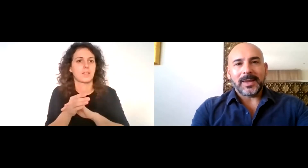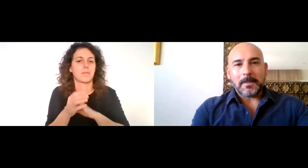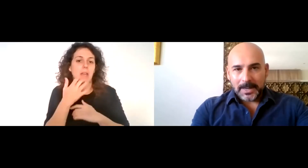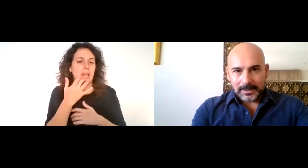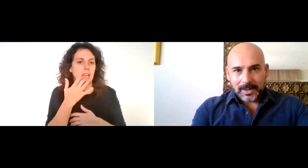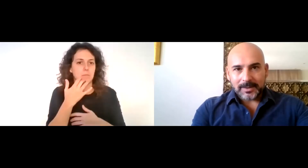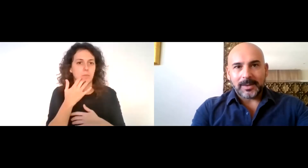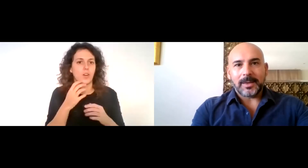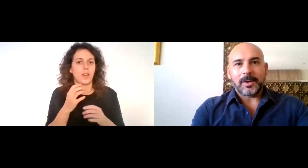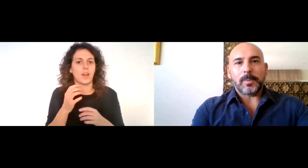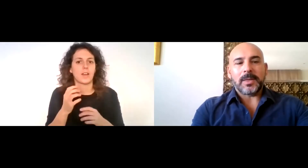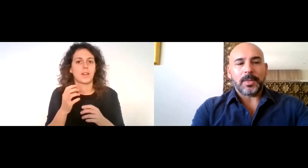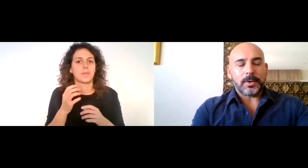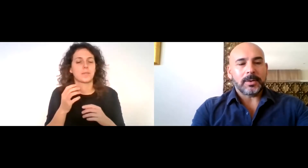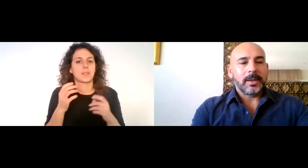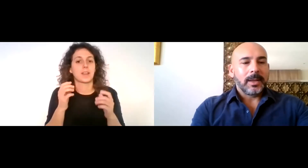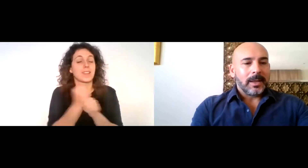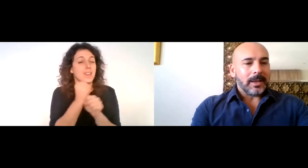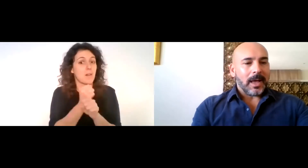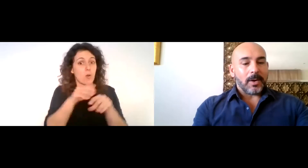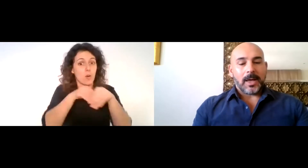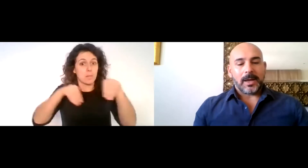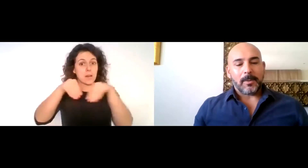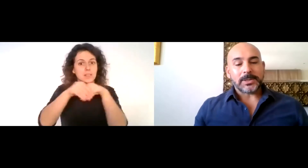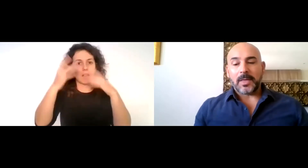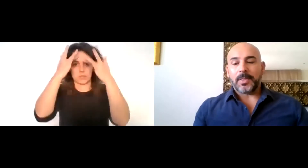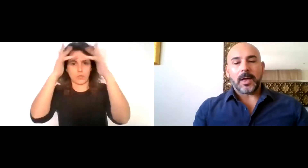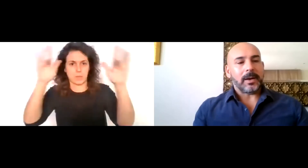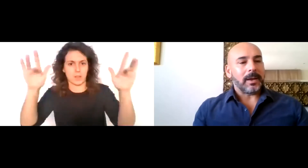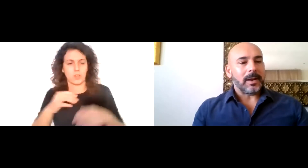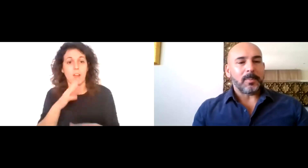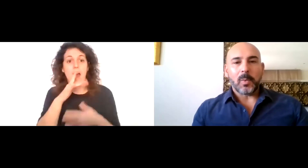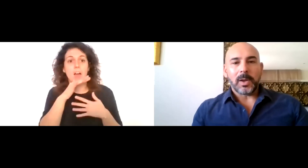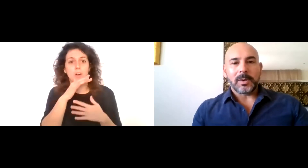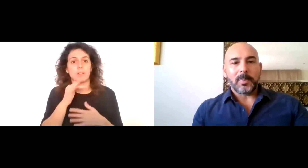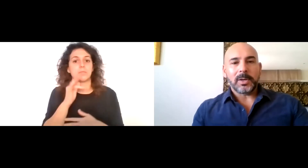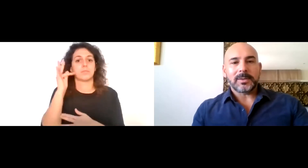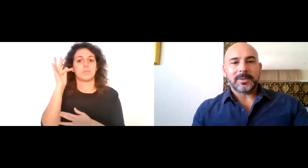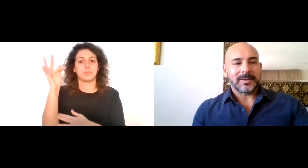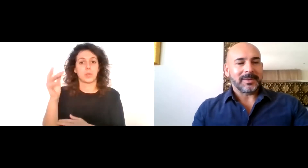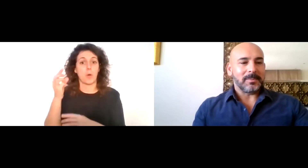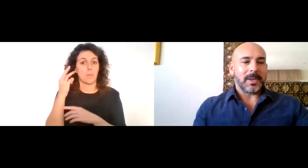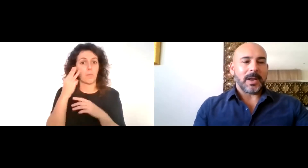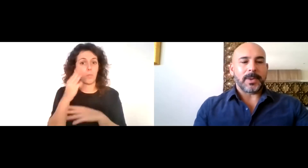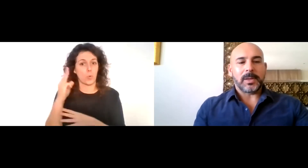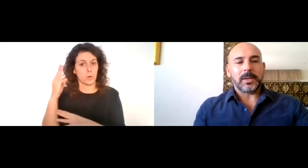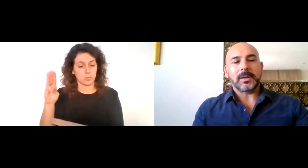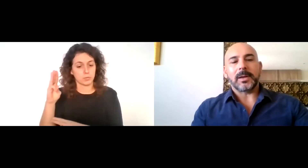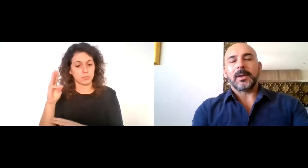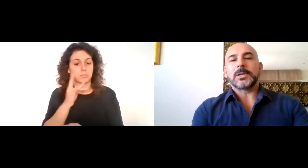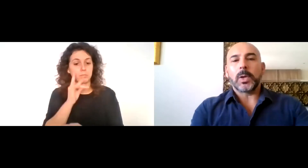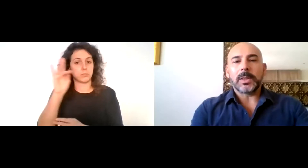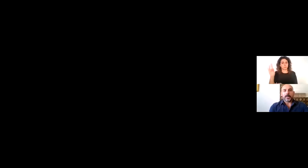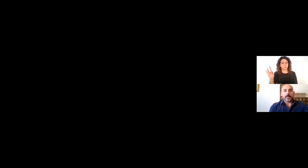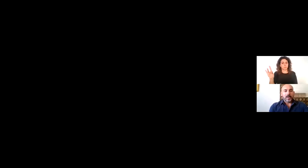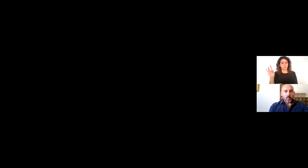de empatía y de normalización. Ahora le vamos a lanzar el PowerPoint. Me van a permitir que